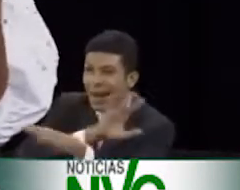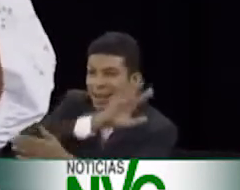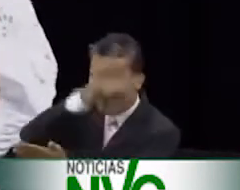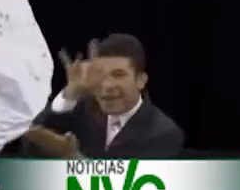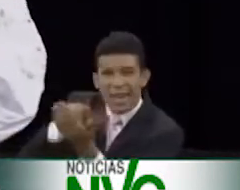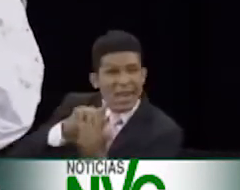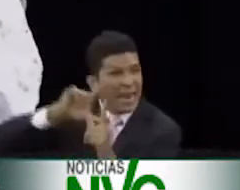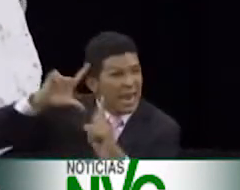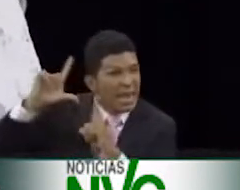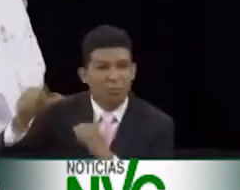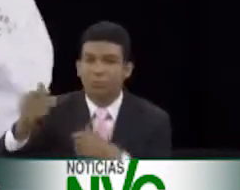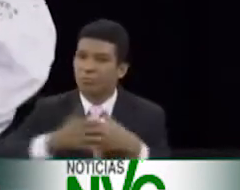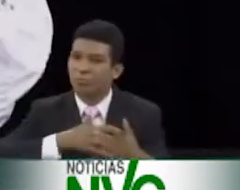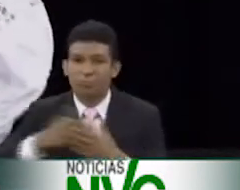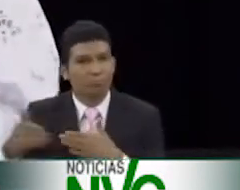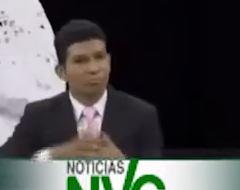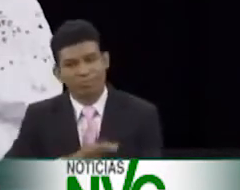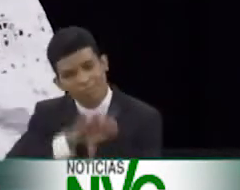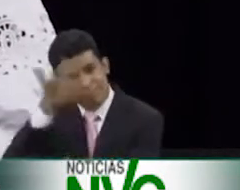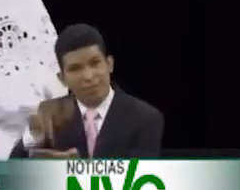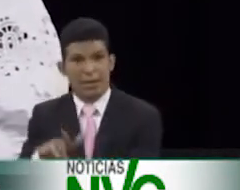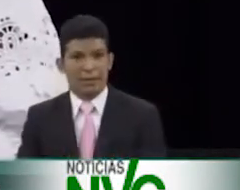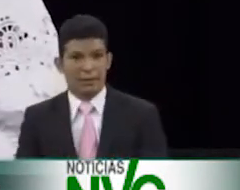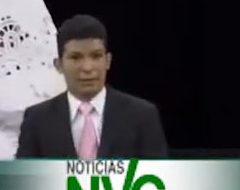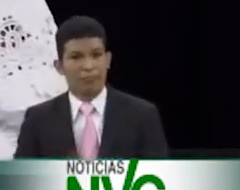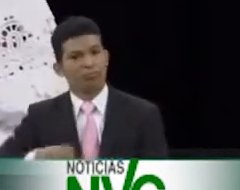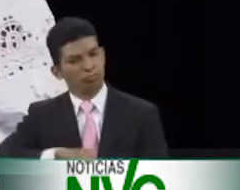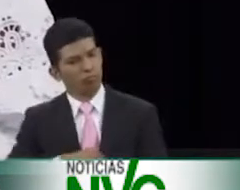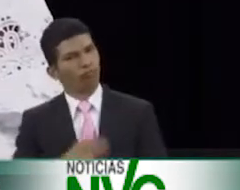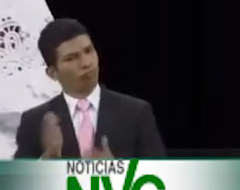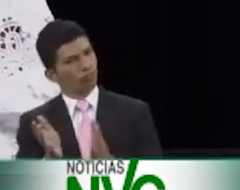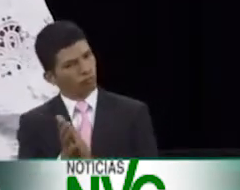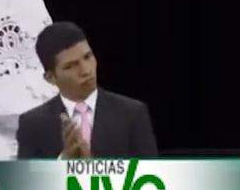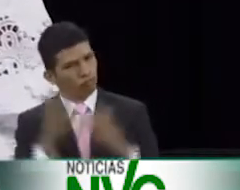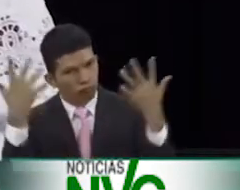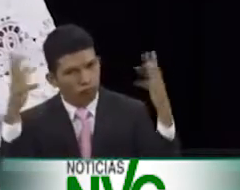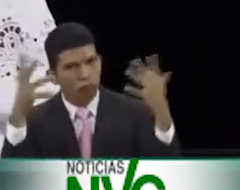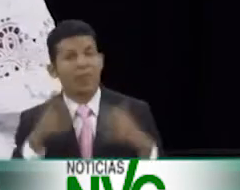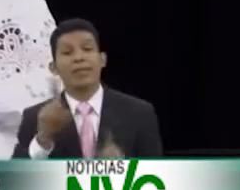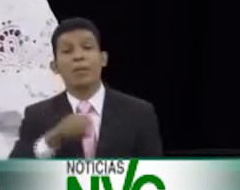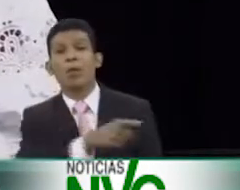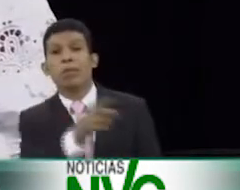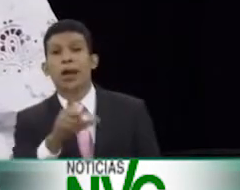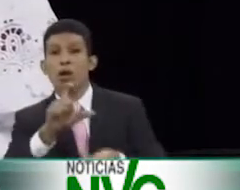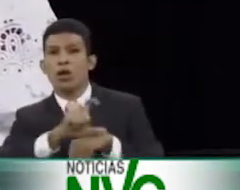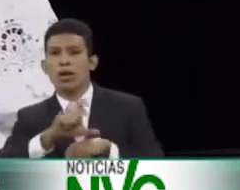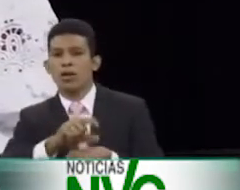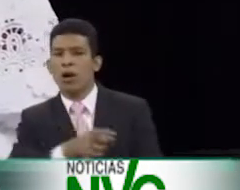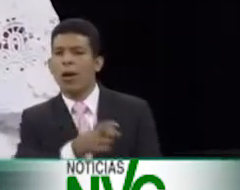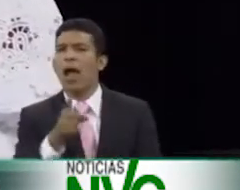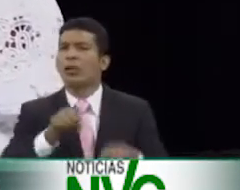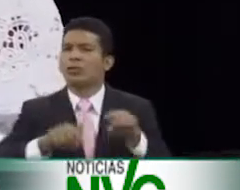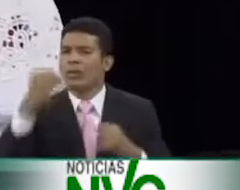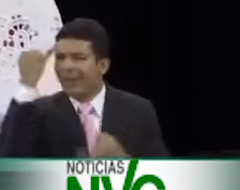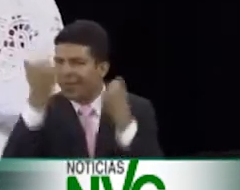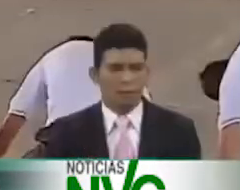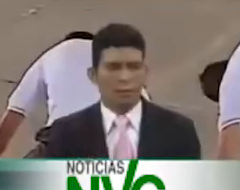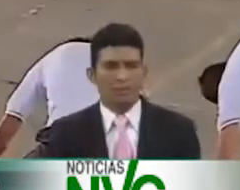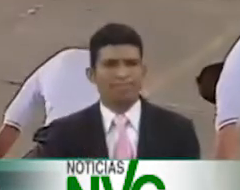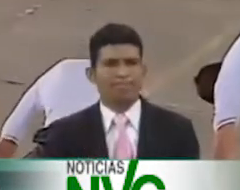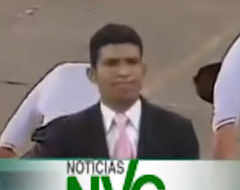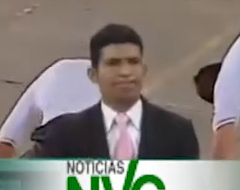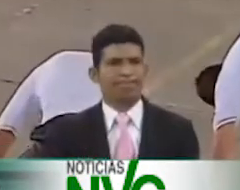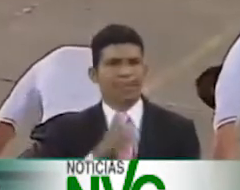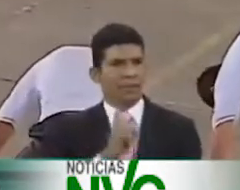precisamente para llegarle al estudiante. Y dos, también premiamos a aquellas instituciones educativas que tuvieron iniciativas. Por eso esa